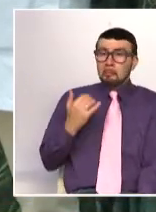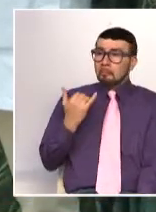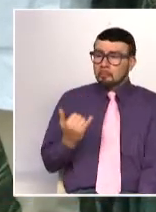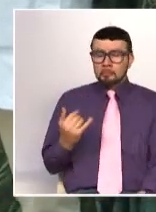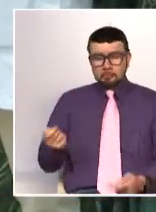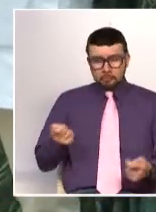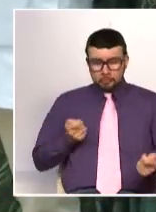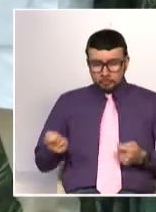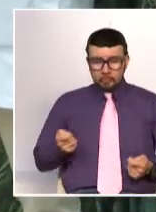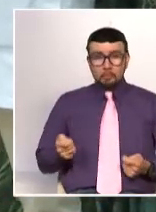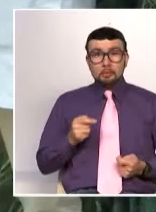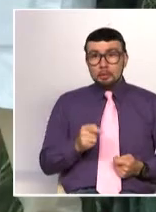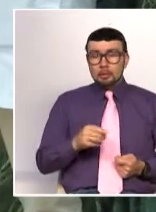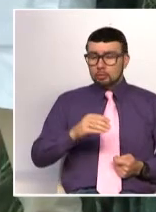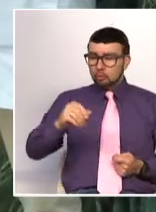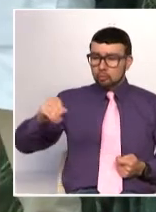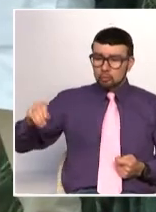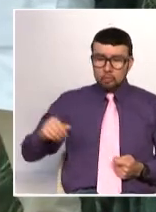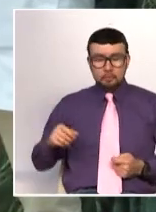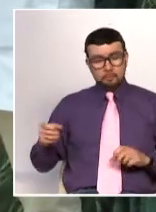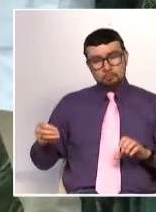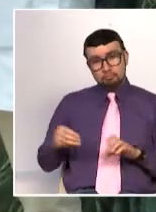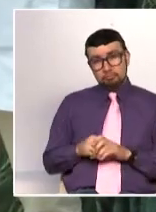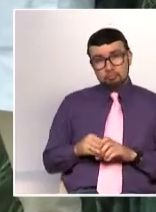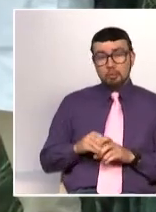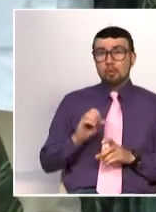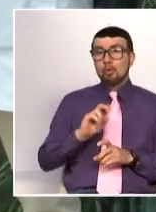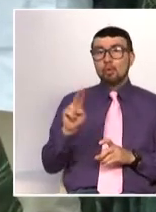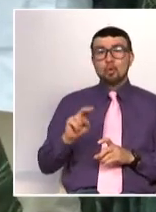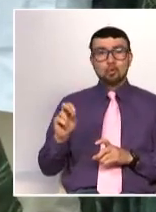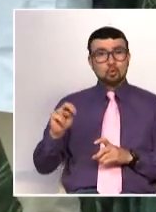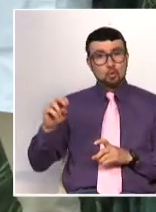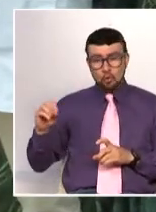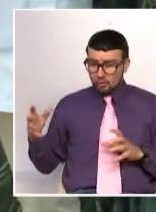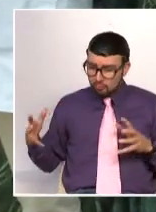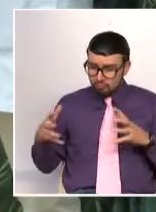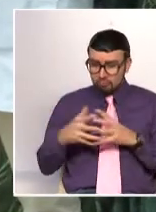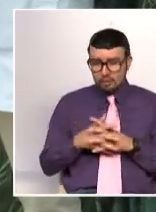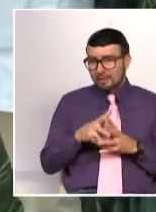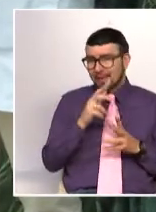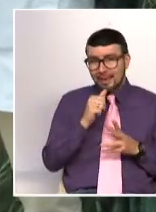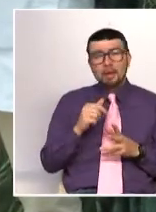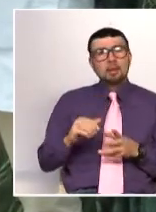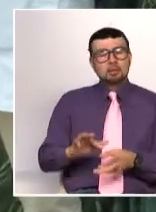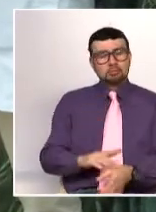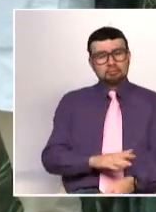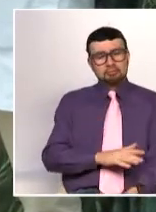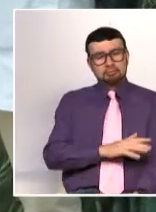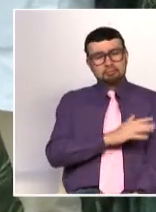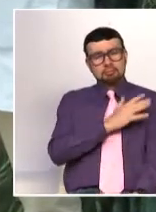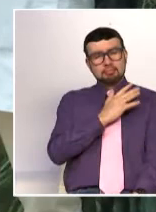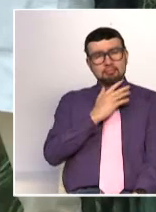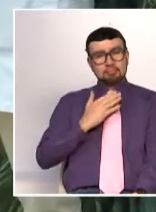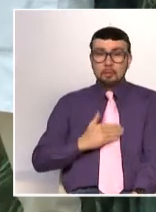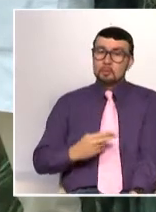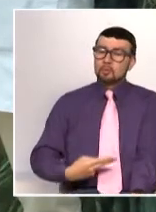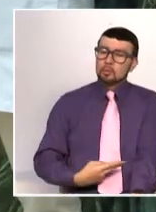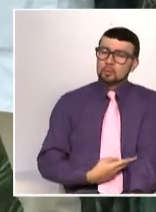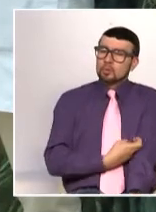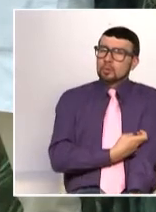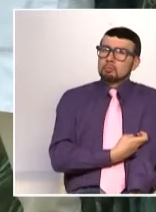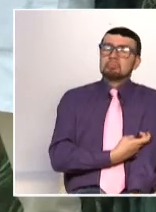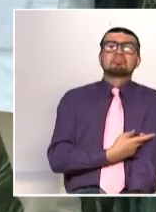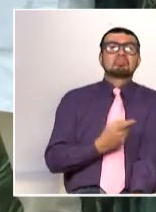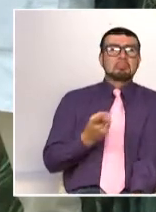stoxx y dado y el oso no reacciona con ella de manera que el ozono se diluye en ese suero y las inyecciones van a estar diluidas